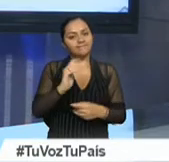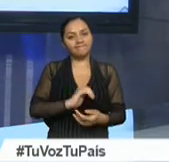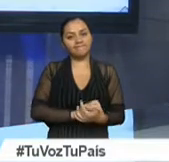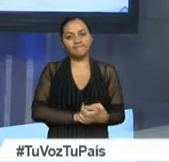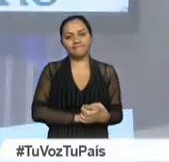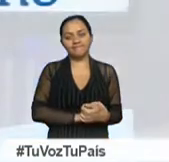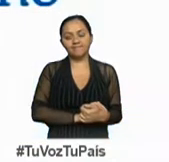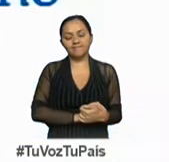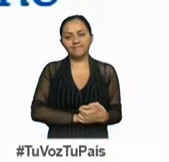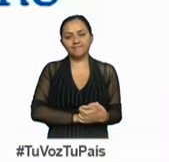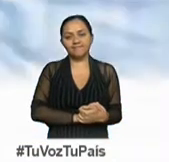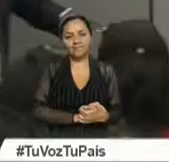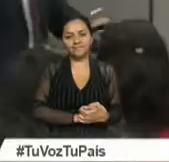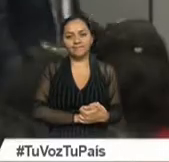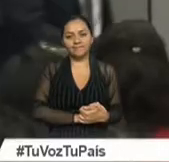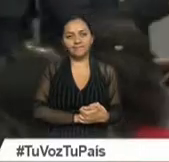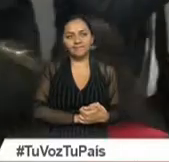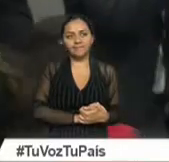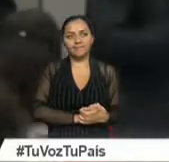internacional.